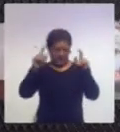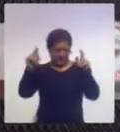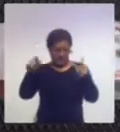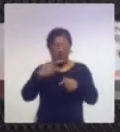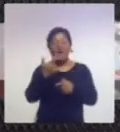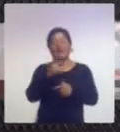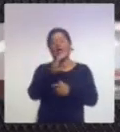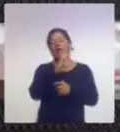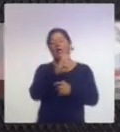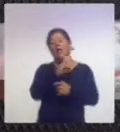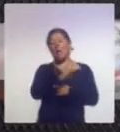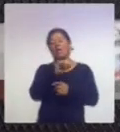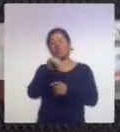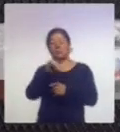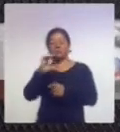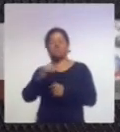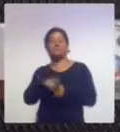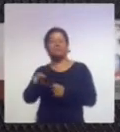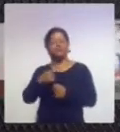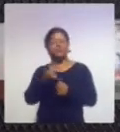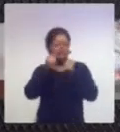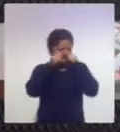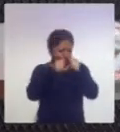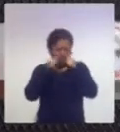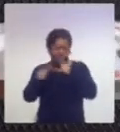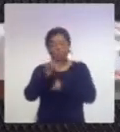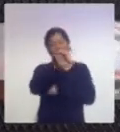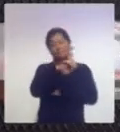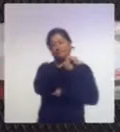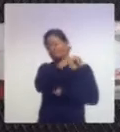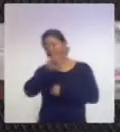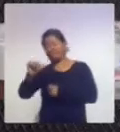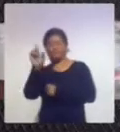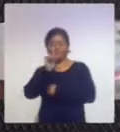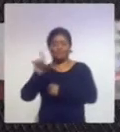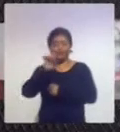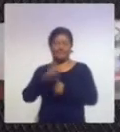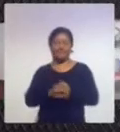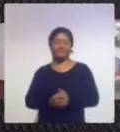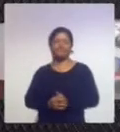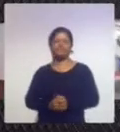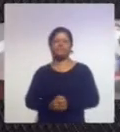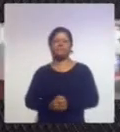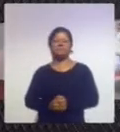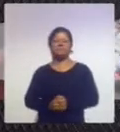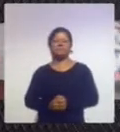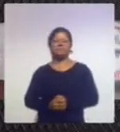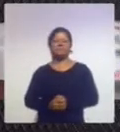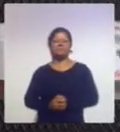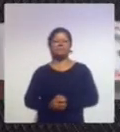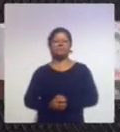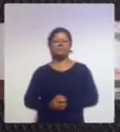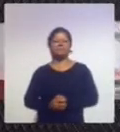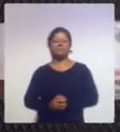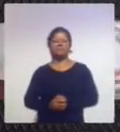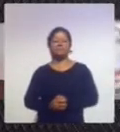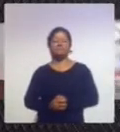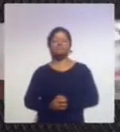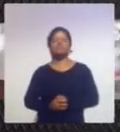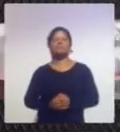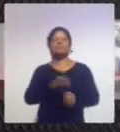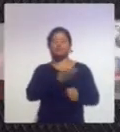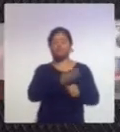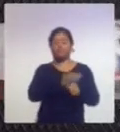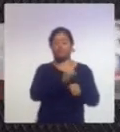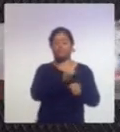Camargo, proporcionará atención de lunes a domingo de uh-huh. Ahora de septiembre al 15 de